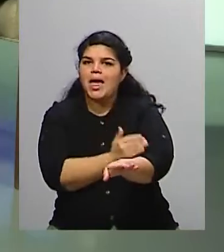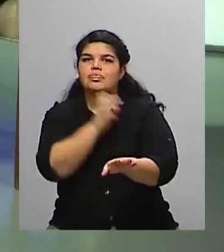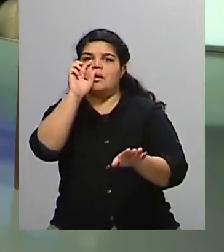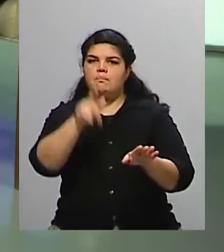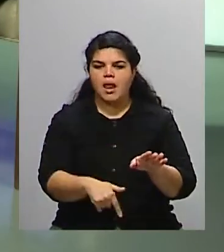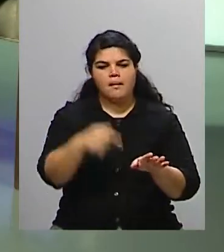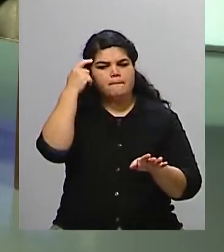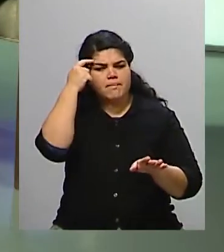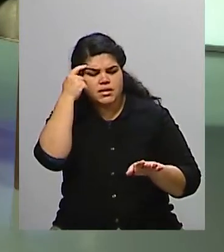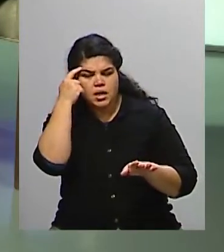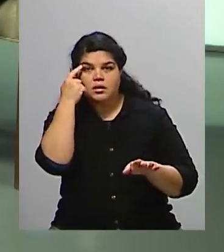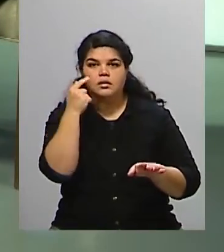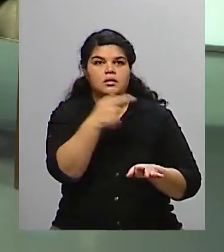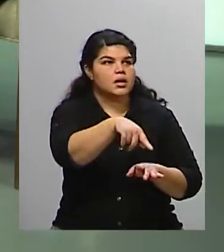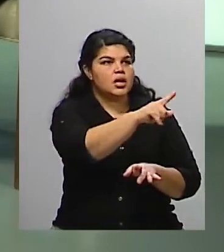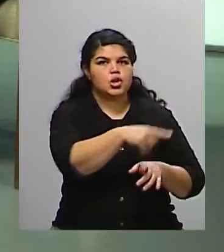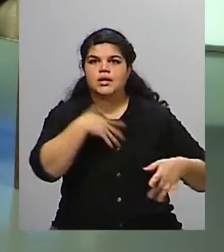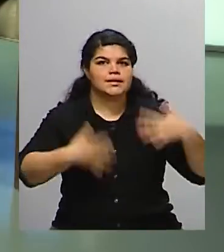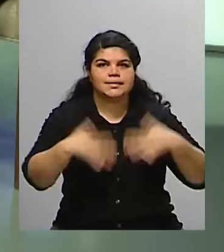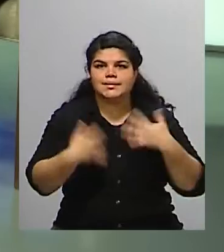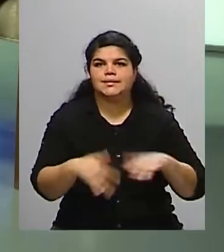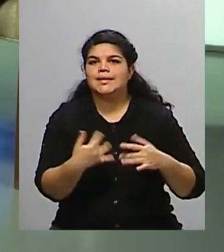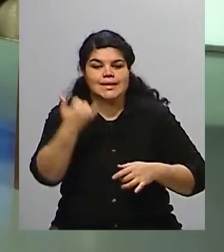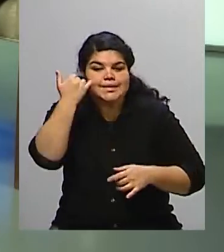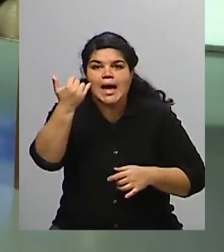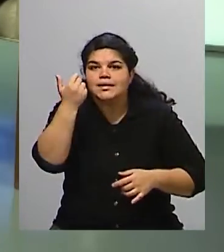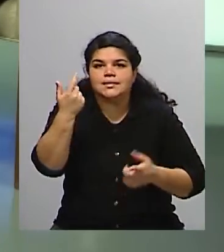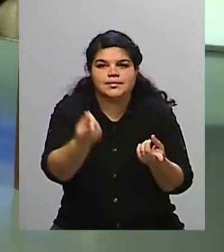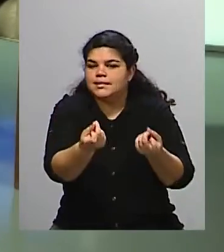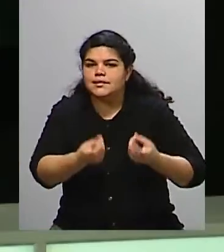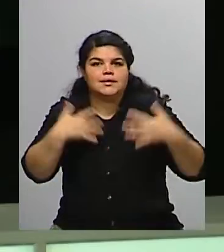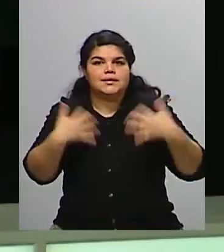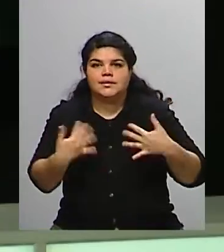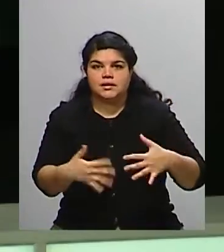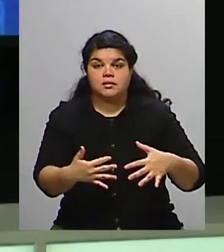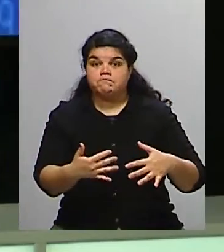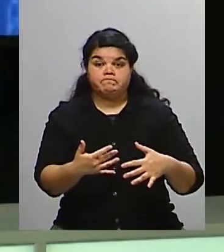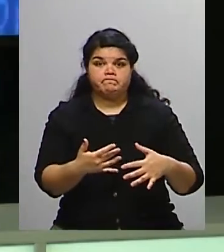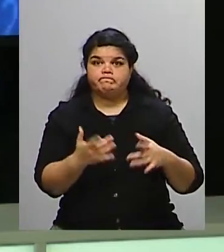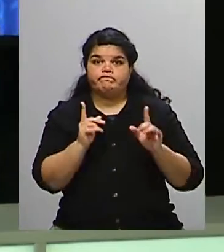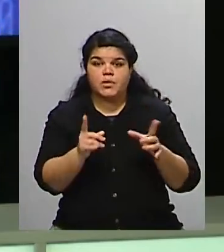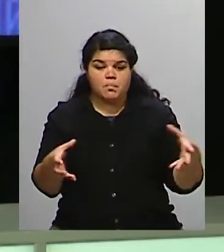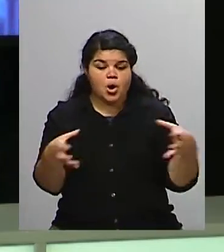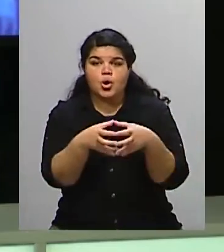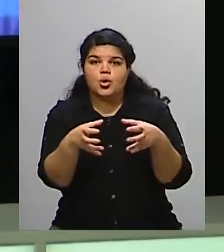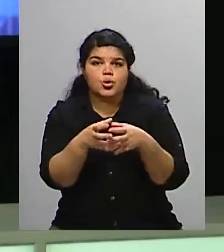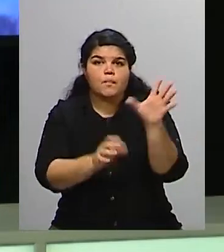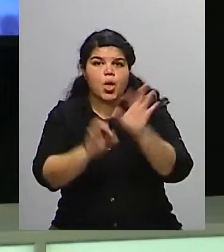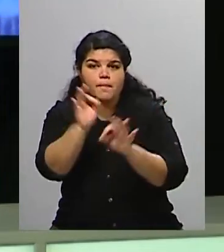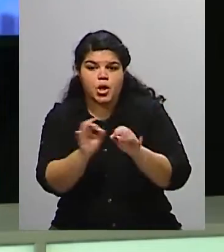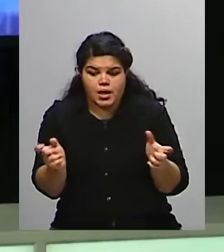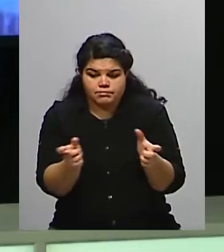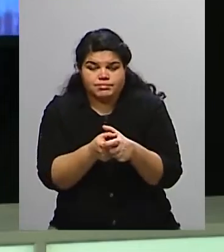Estamos perdiendo el tiempo, hagamos ya. Entonces, ese digo yo que es la dinámica de trabajo de un equipo chico de formulación de proyectos. Creo que por ahí